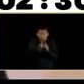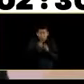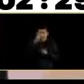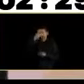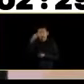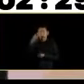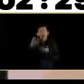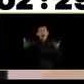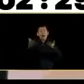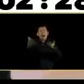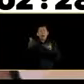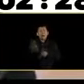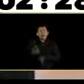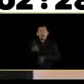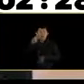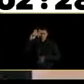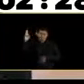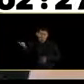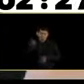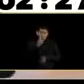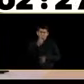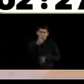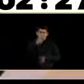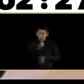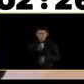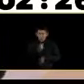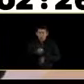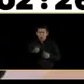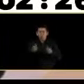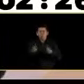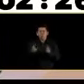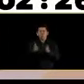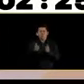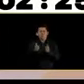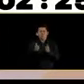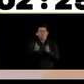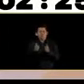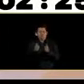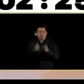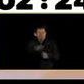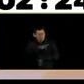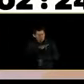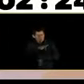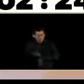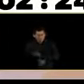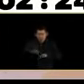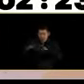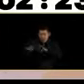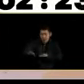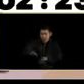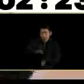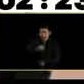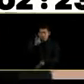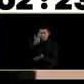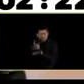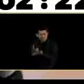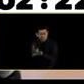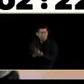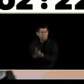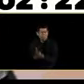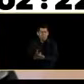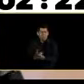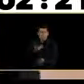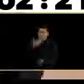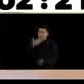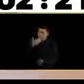universidad de las fuerzas policiales con capacidad con salarios dignos con